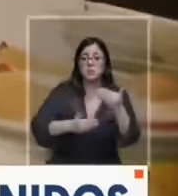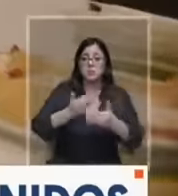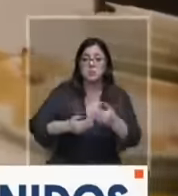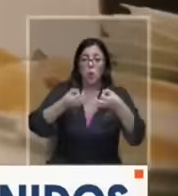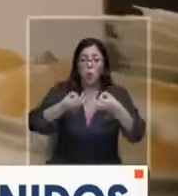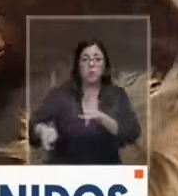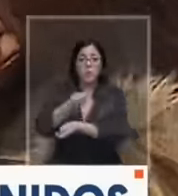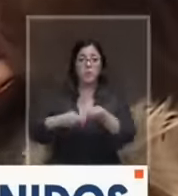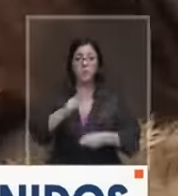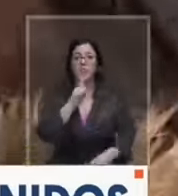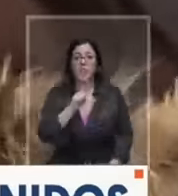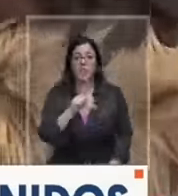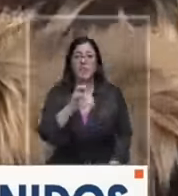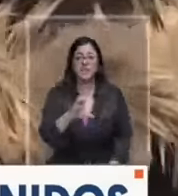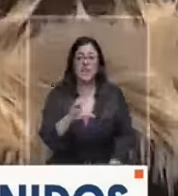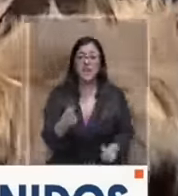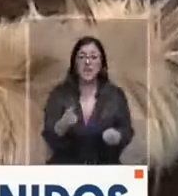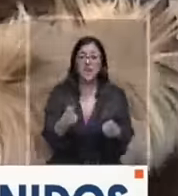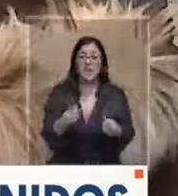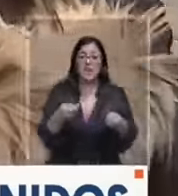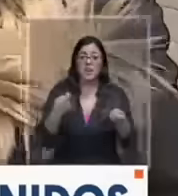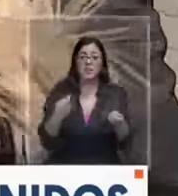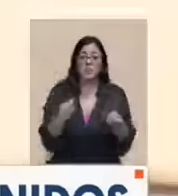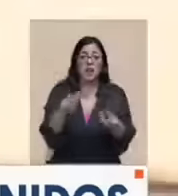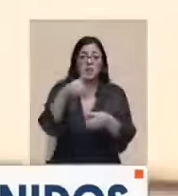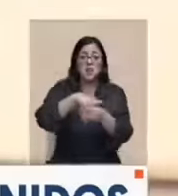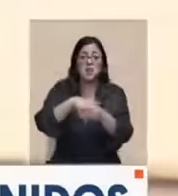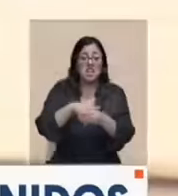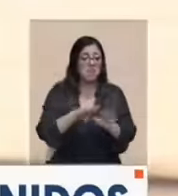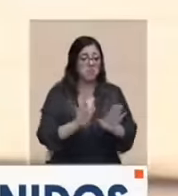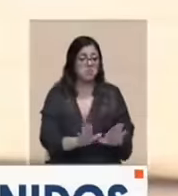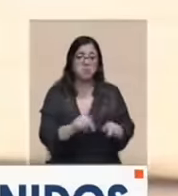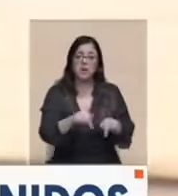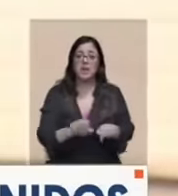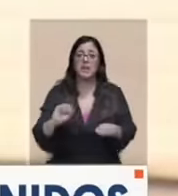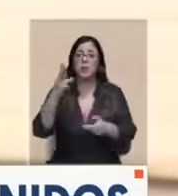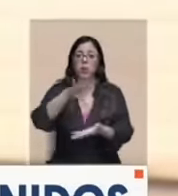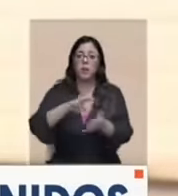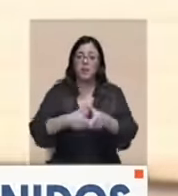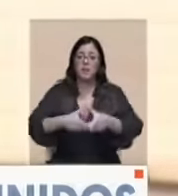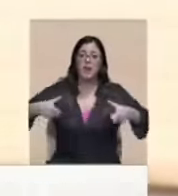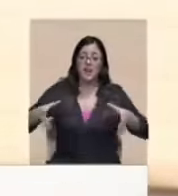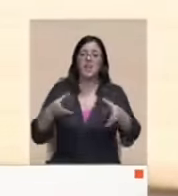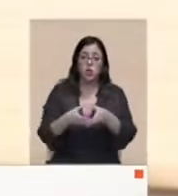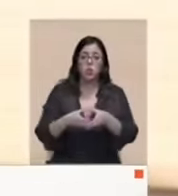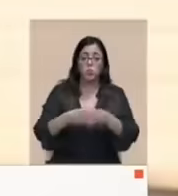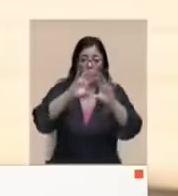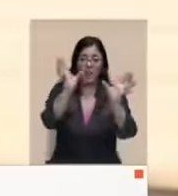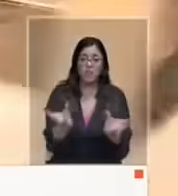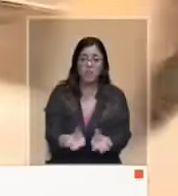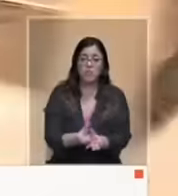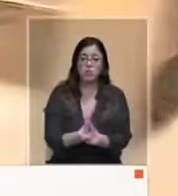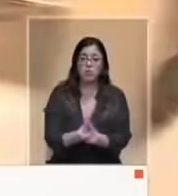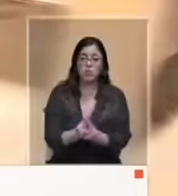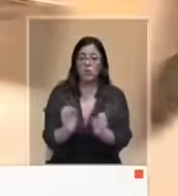negociaciones del tlc invirtieron y no se fueron más es el segundo país más grande de nuestro grupo a nivel global después de